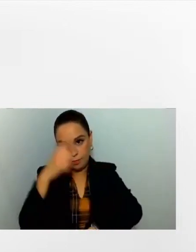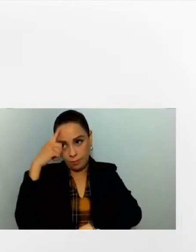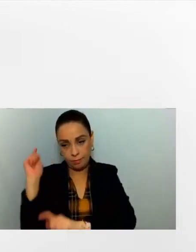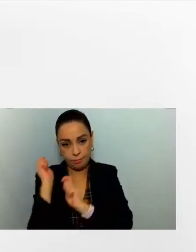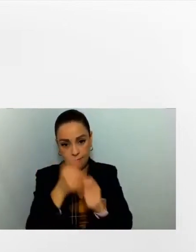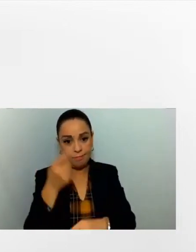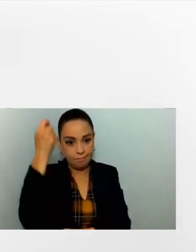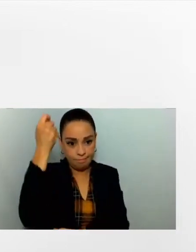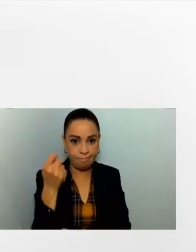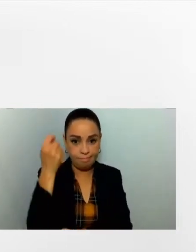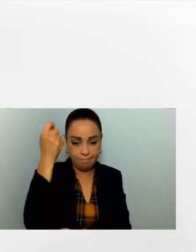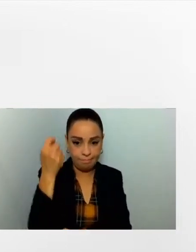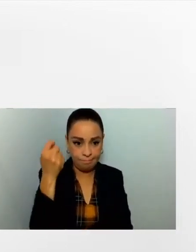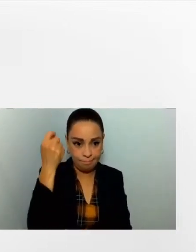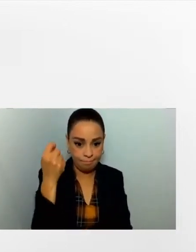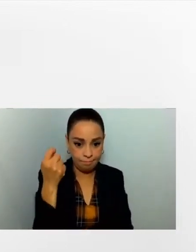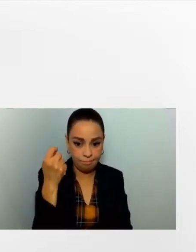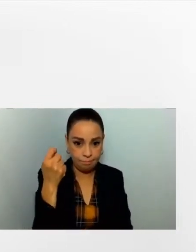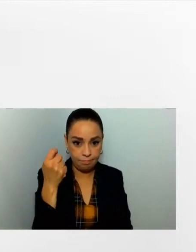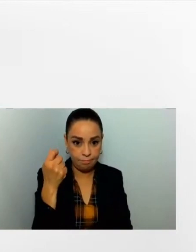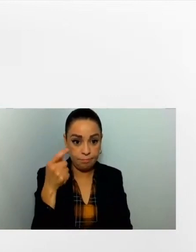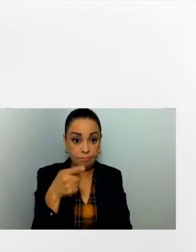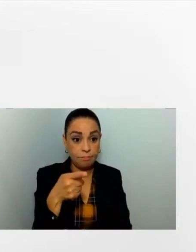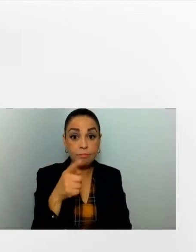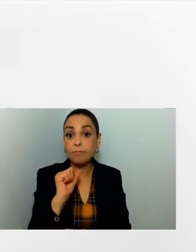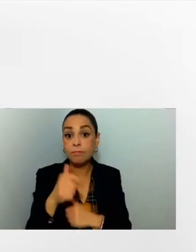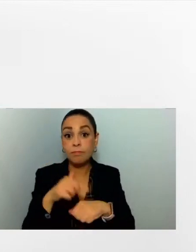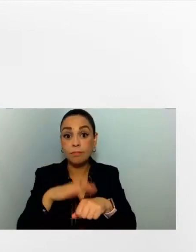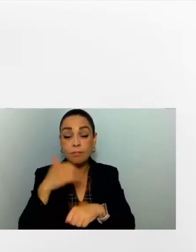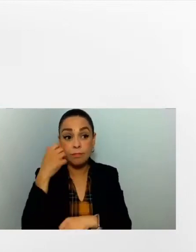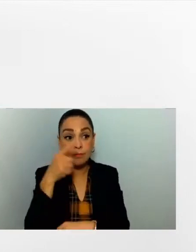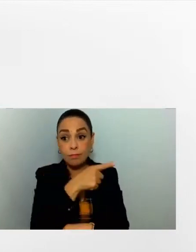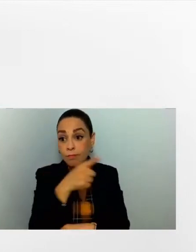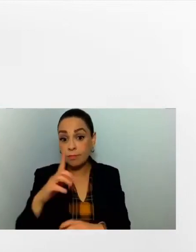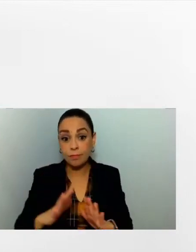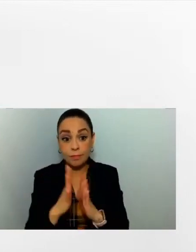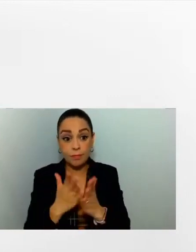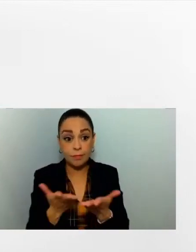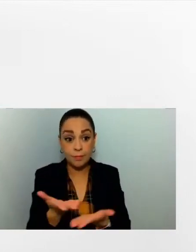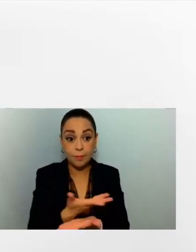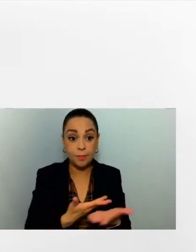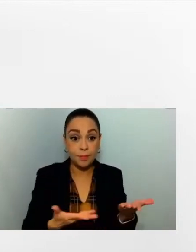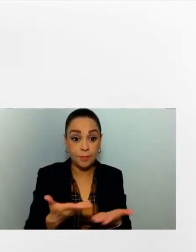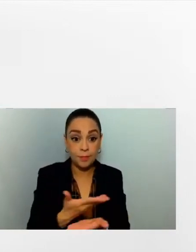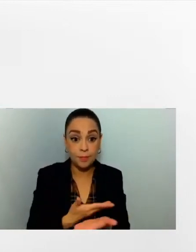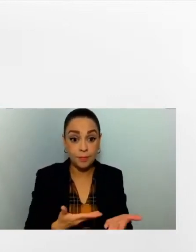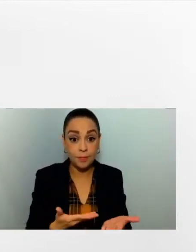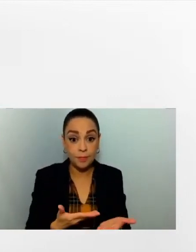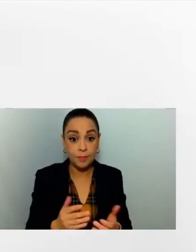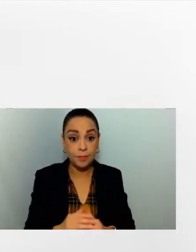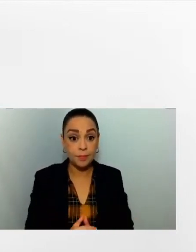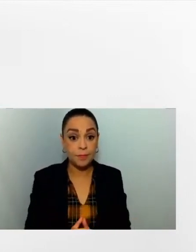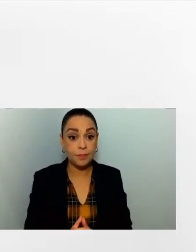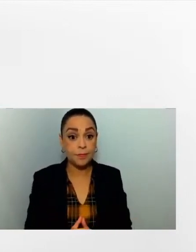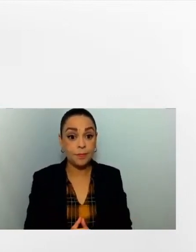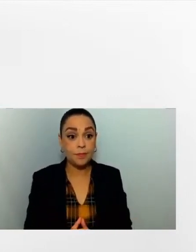alimentos. ¿Alguna quiere abonar algo más a este tipo de pregunta?